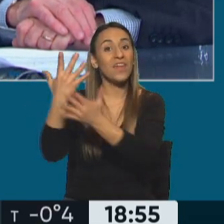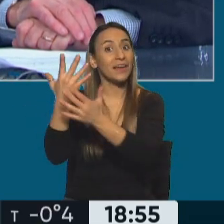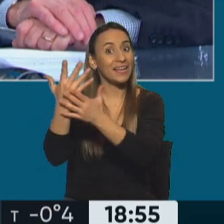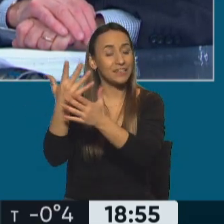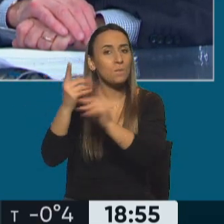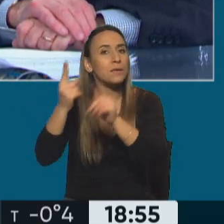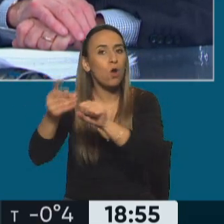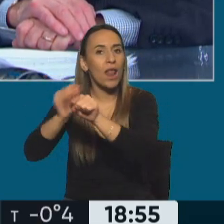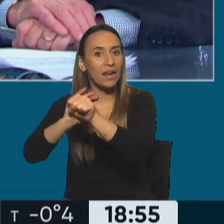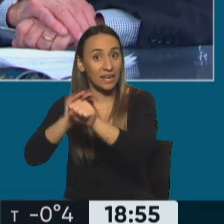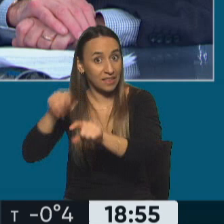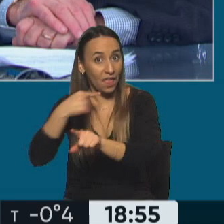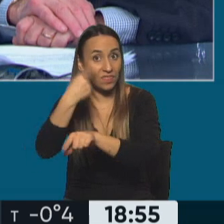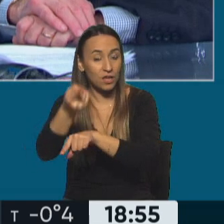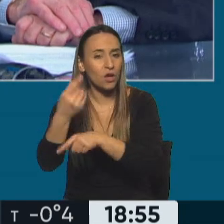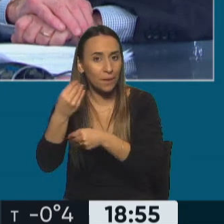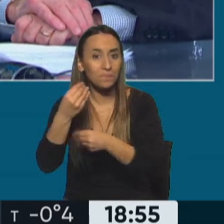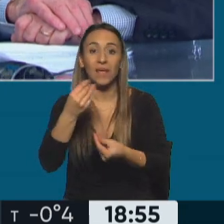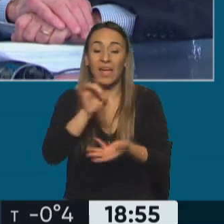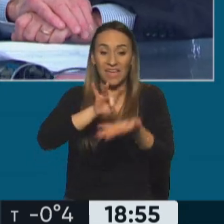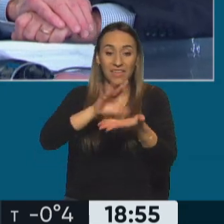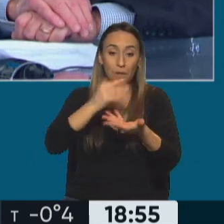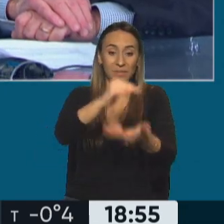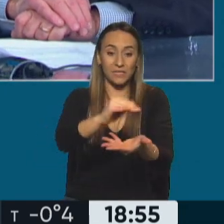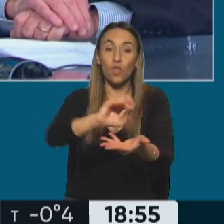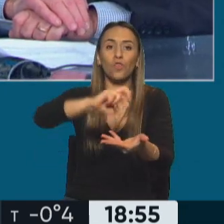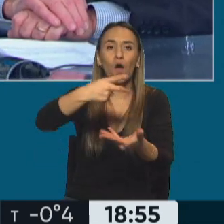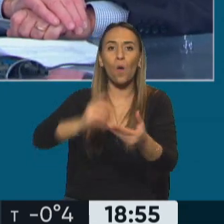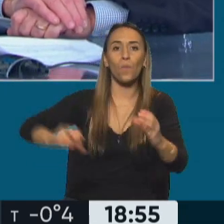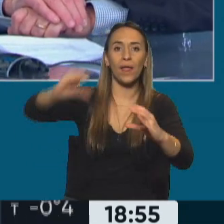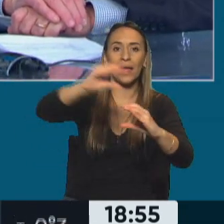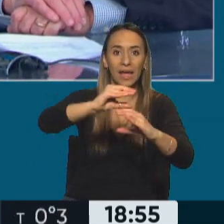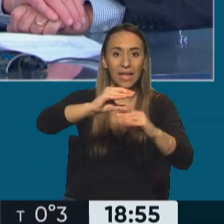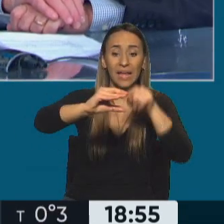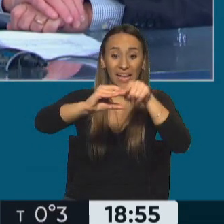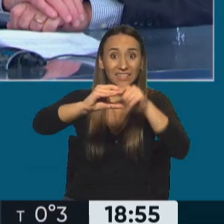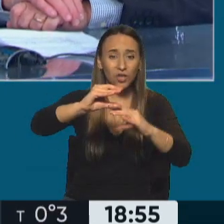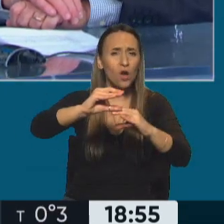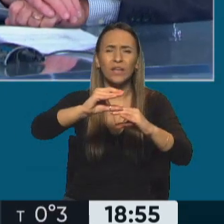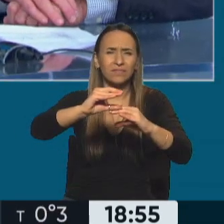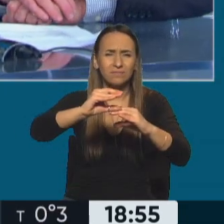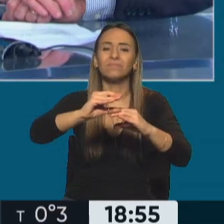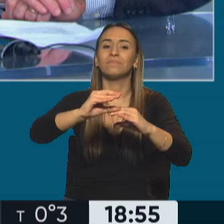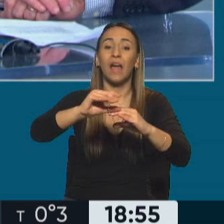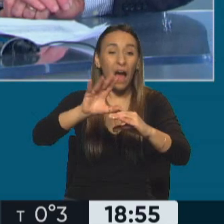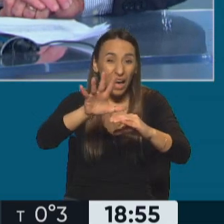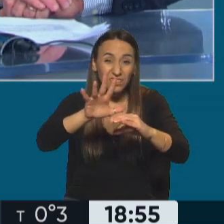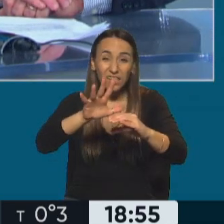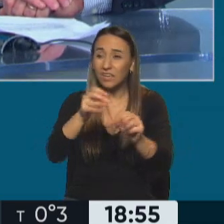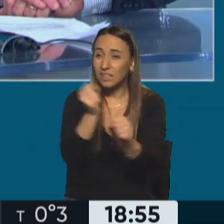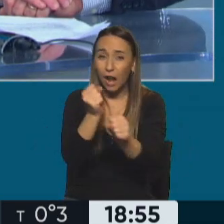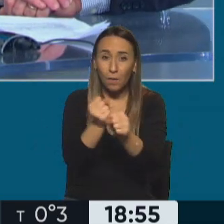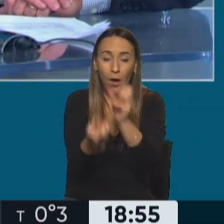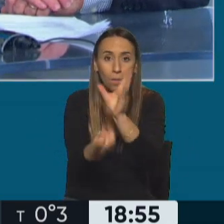decía que la indemnización, y más la doble indemnización, lo que hacía era impedir que se generaran puestos de